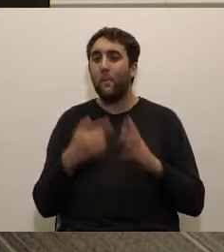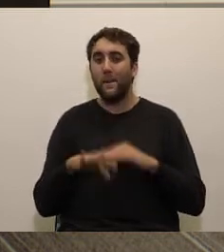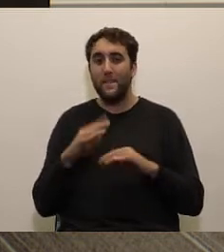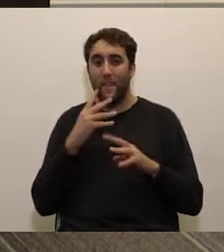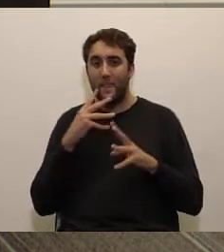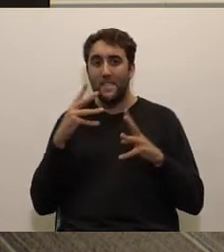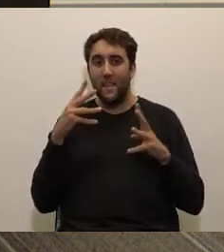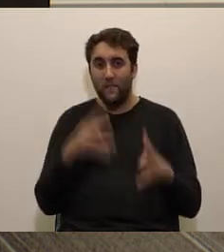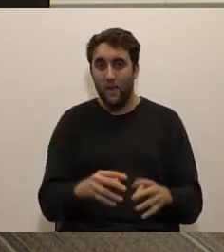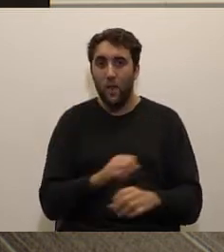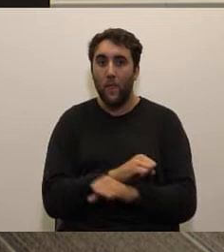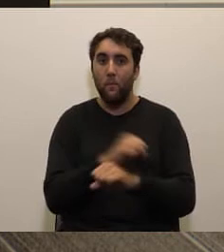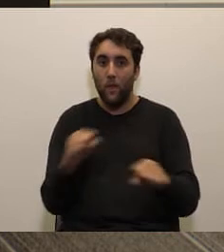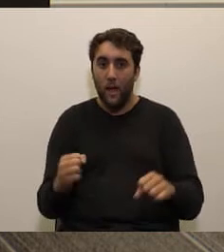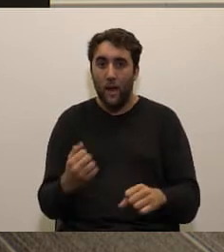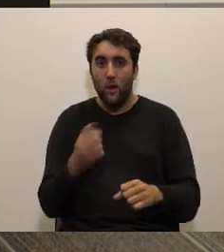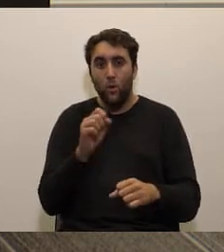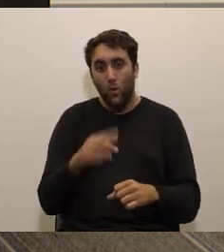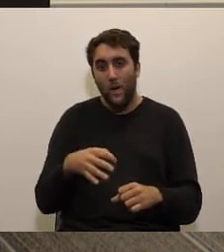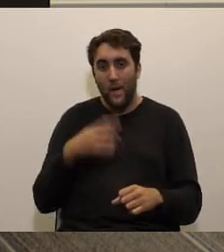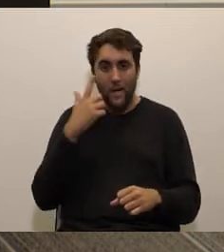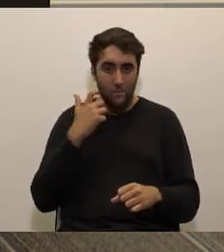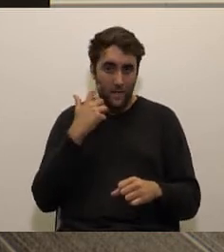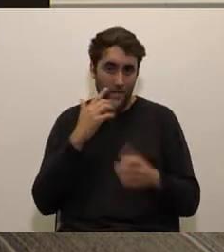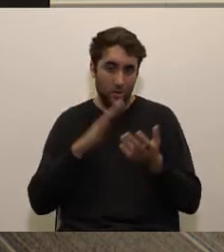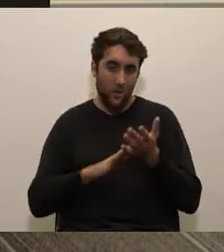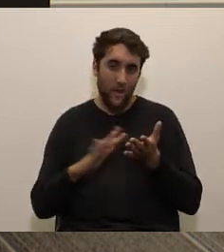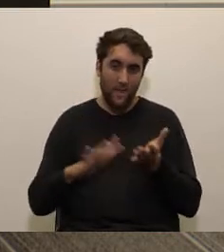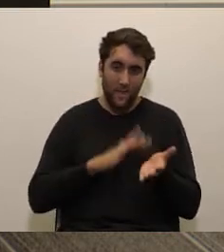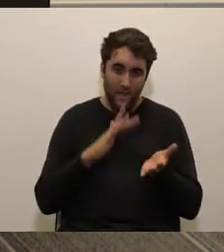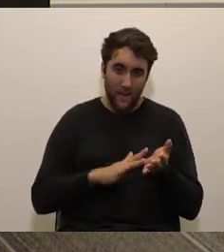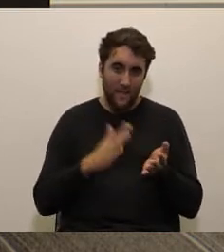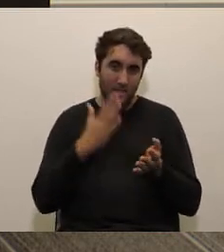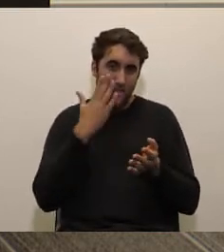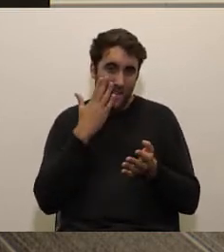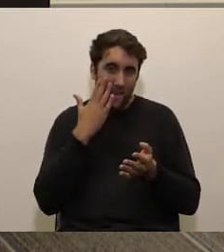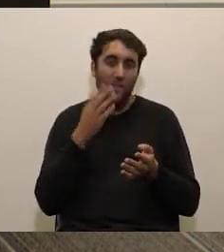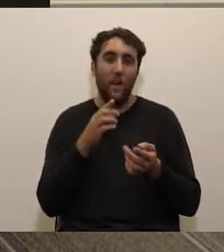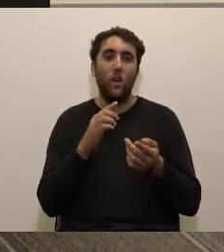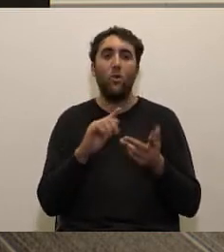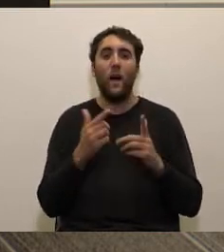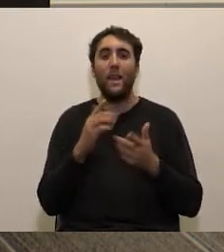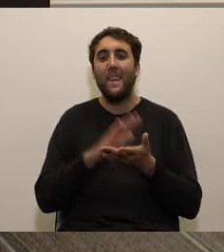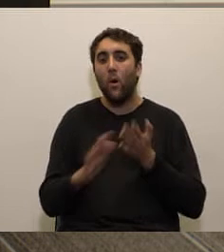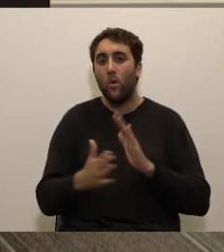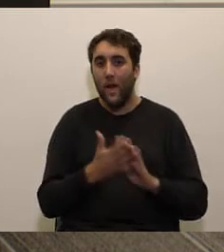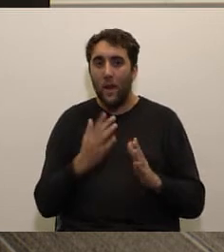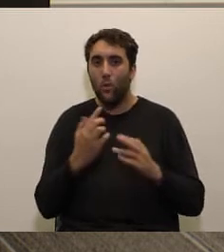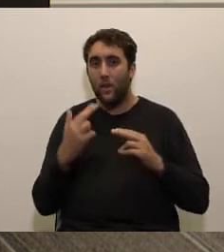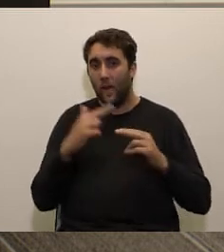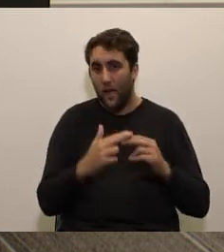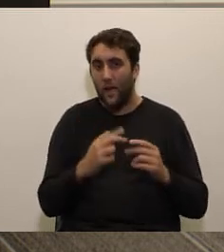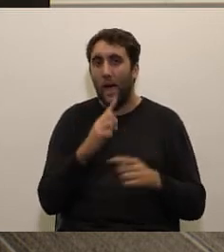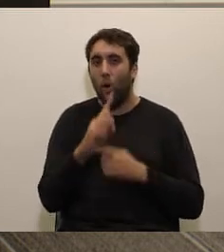desafío también de poder vivir la experiencia en digital y lo que implica y la no neutralidad de la red y demás, y sobre todo